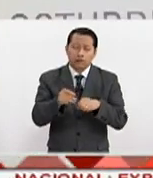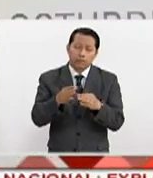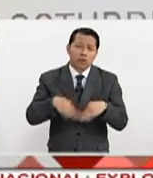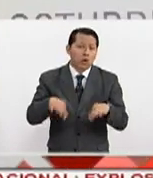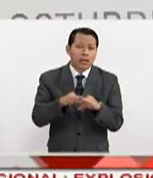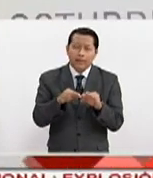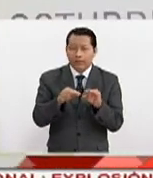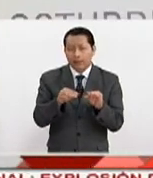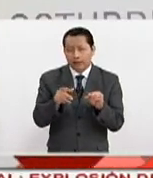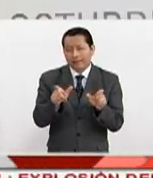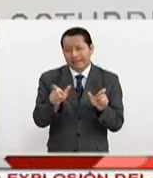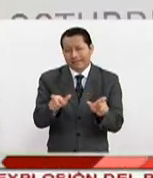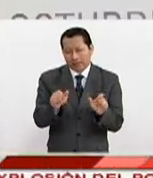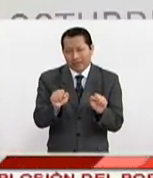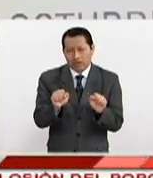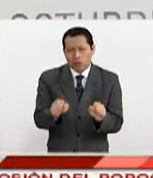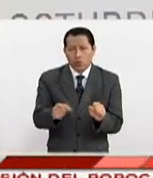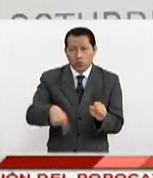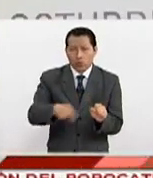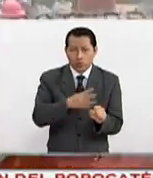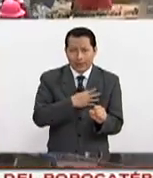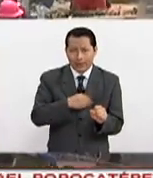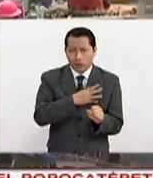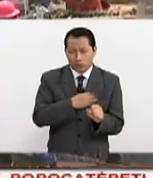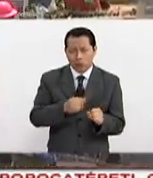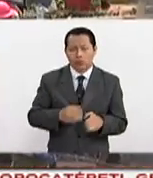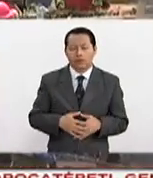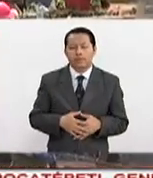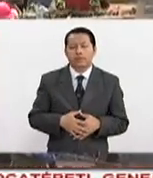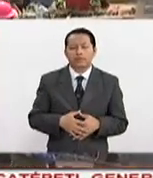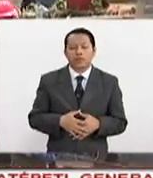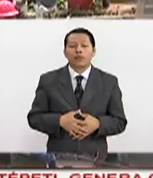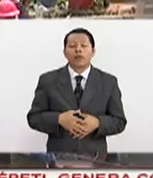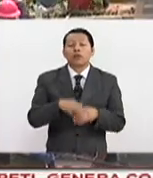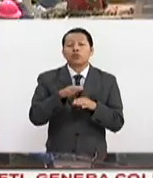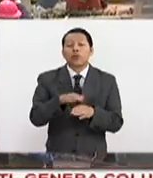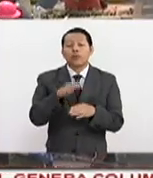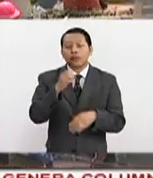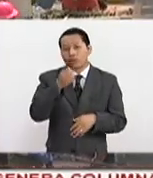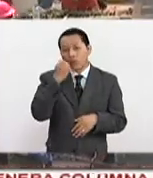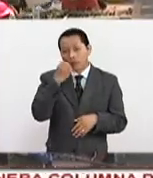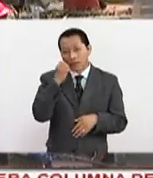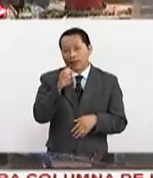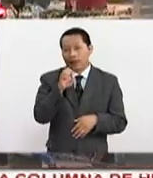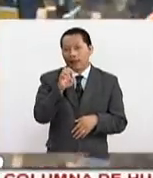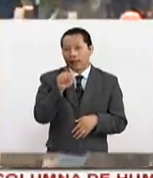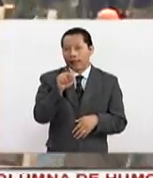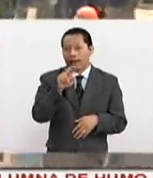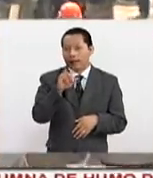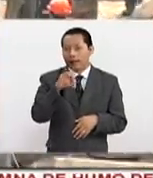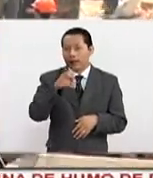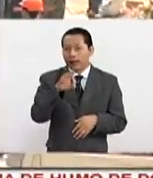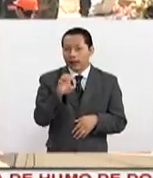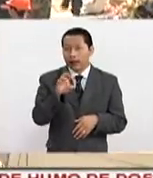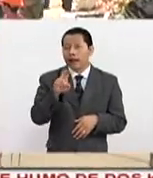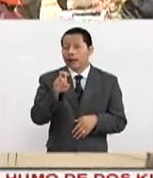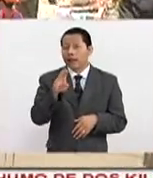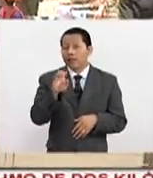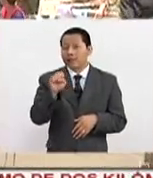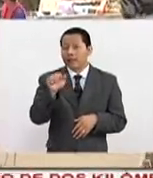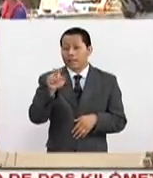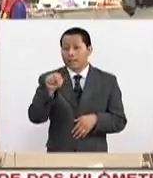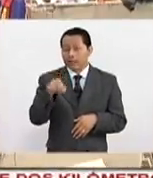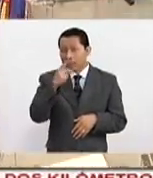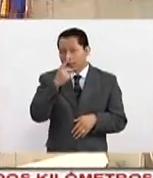nuestros hijos y para la tranquilidad de todos. Sobre el colegio Enrique Rebsamen de la Ciudad de México, explicó que se le suspendieron